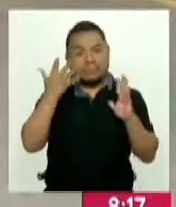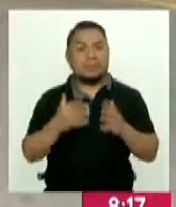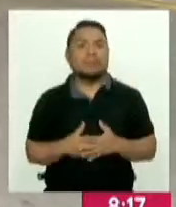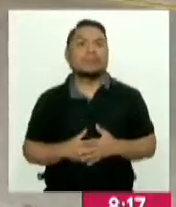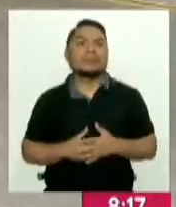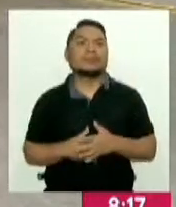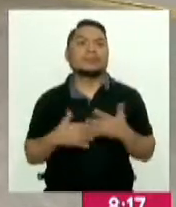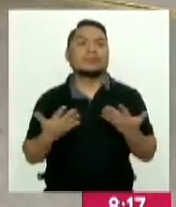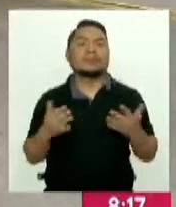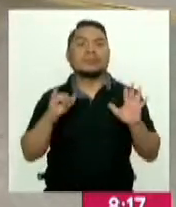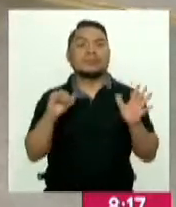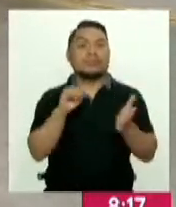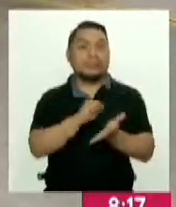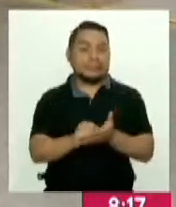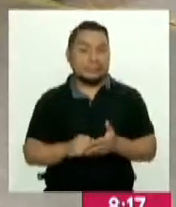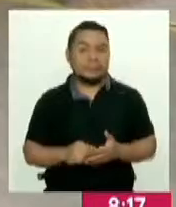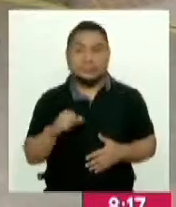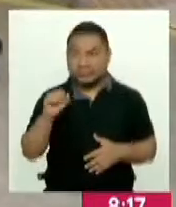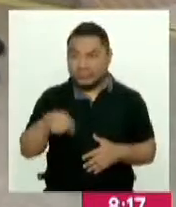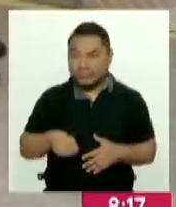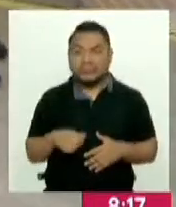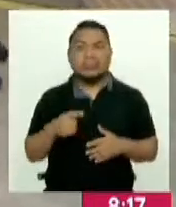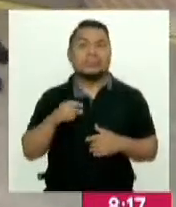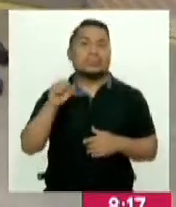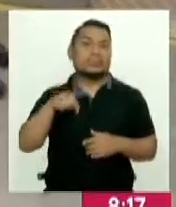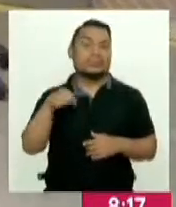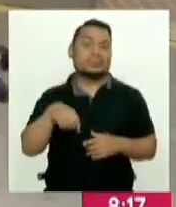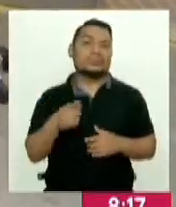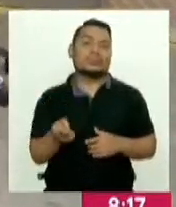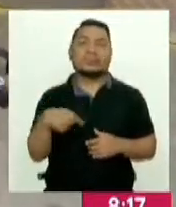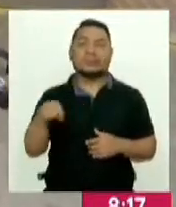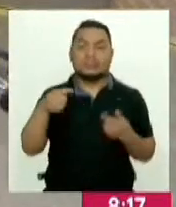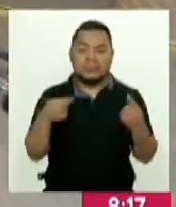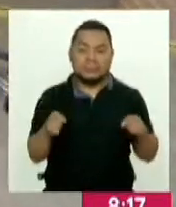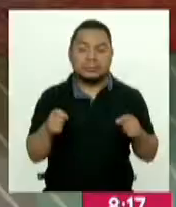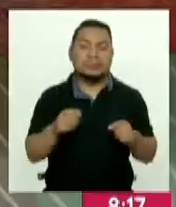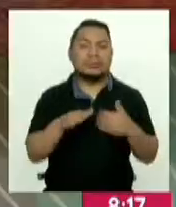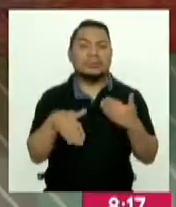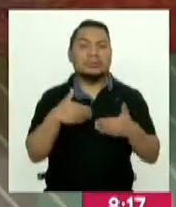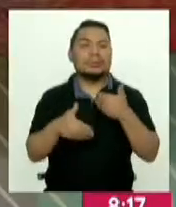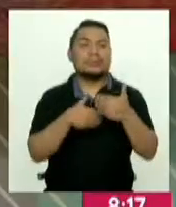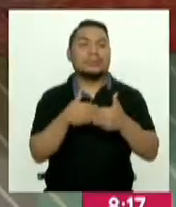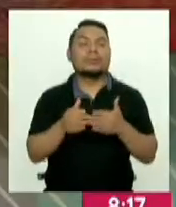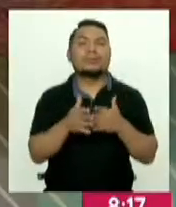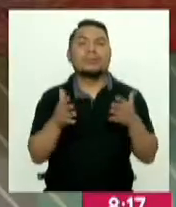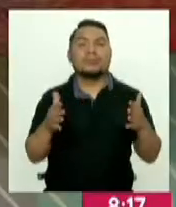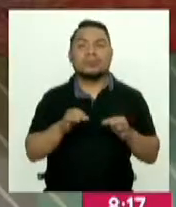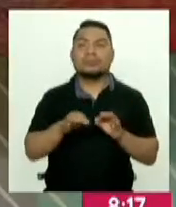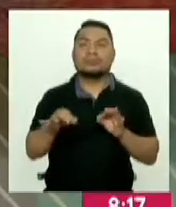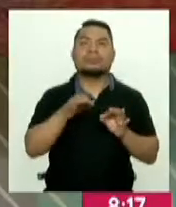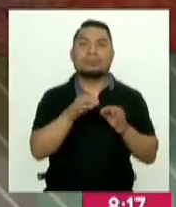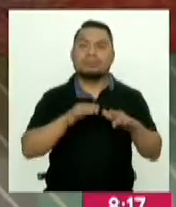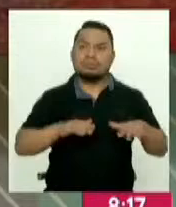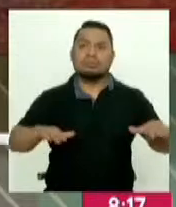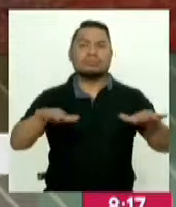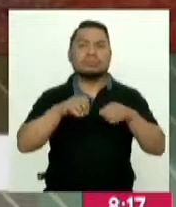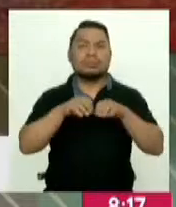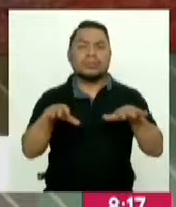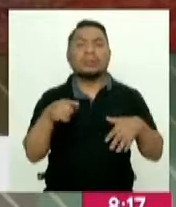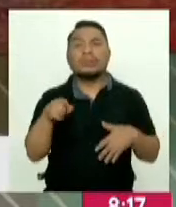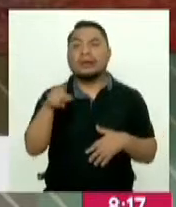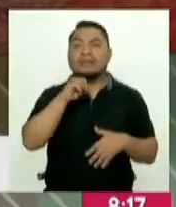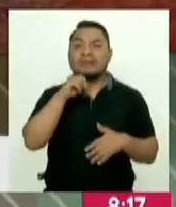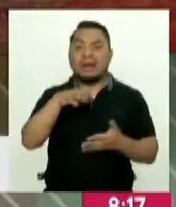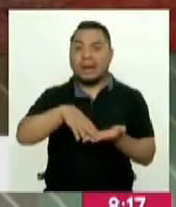a 6 meses, ¿no es cierto? Uh-huh. Pero sí, estamos tratando de dar seguimiento a un proceso muy descentralizado y que todavía no prende, pero